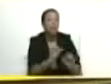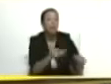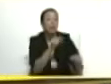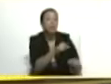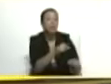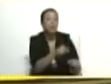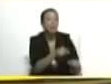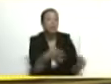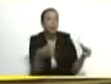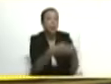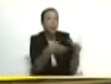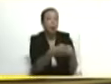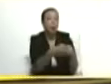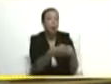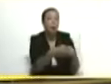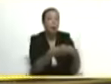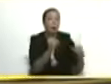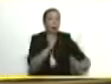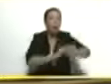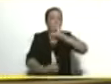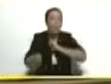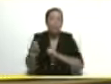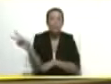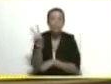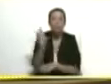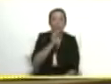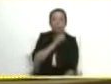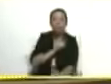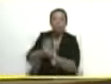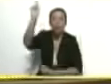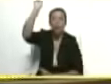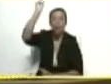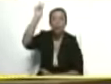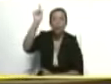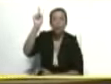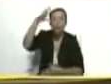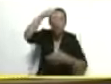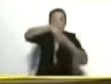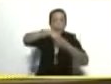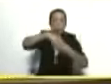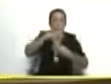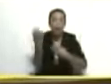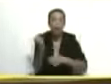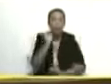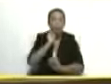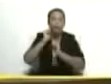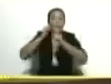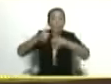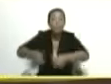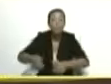La ofensiva contrarrevolucionaria contra Venezuela, desde adentro y desde afuera, empezó ahí.